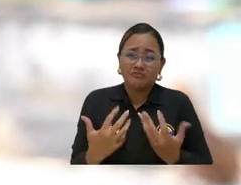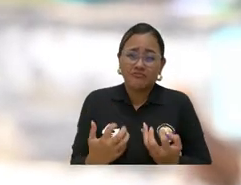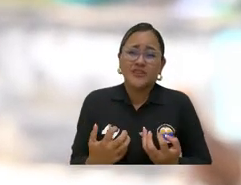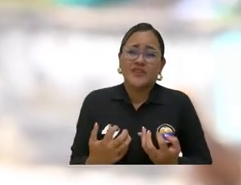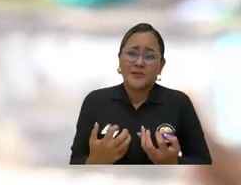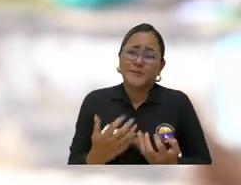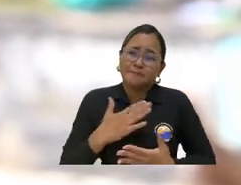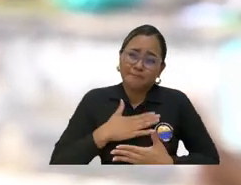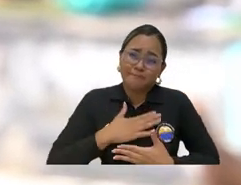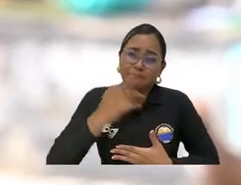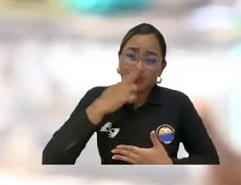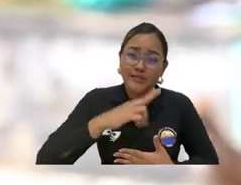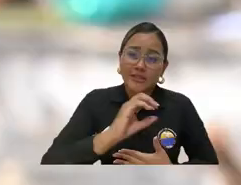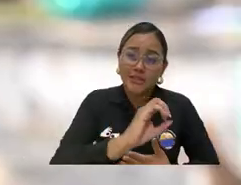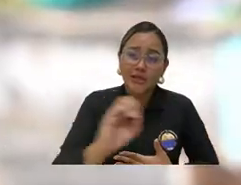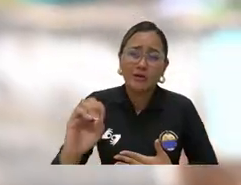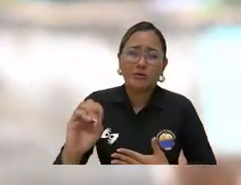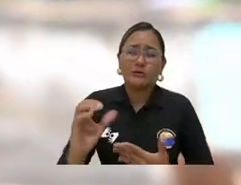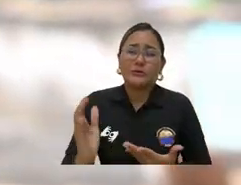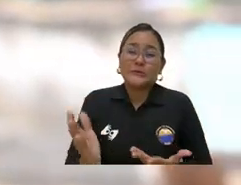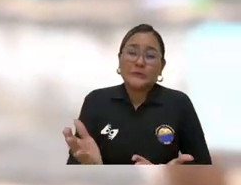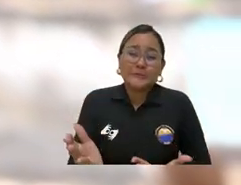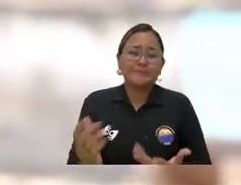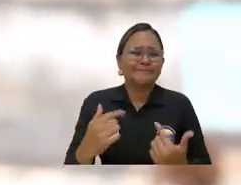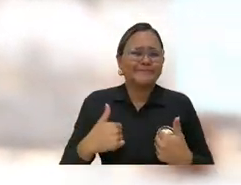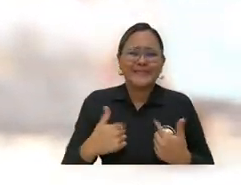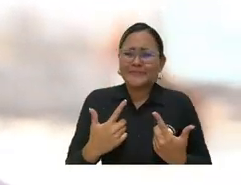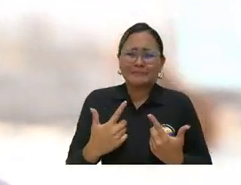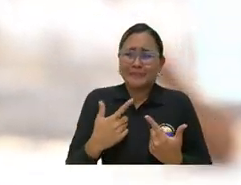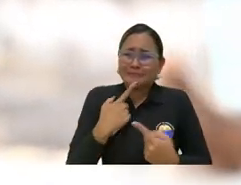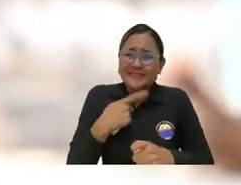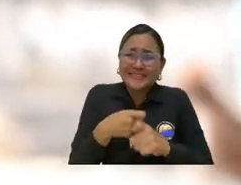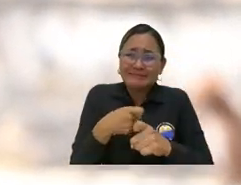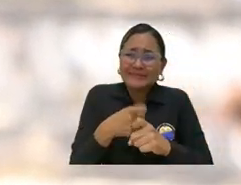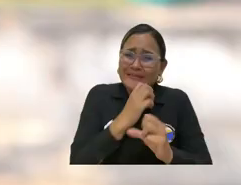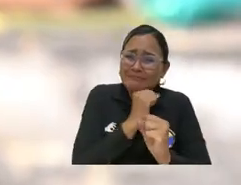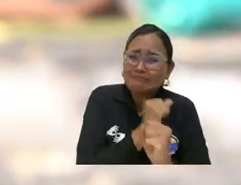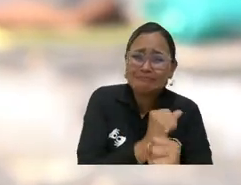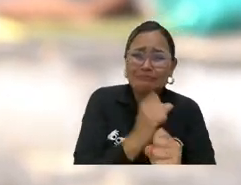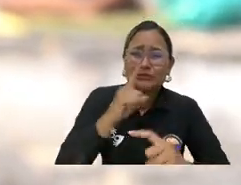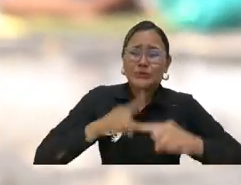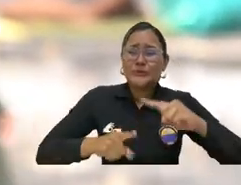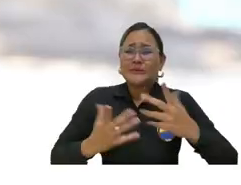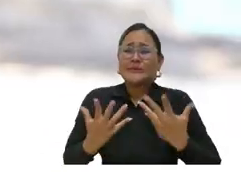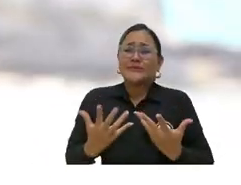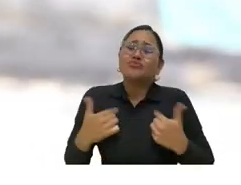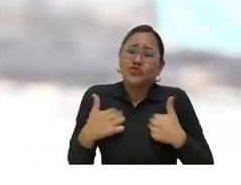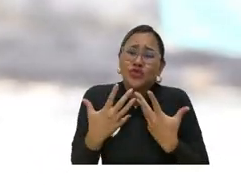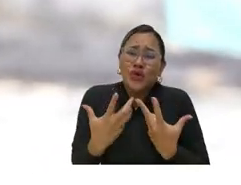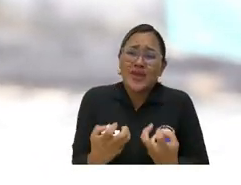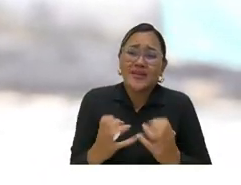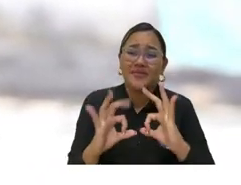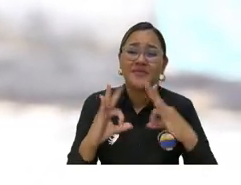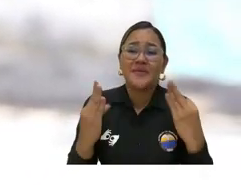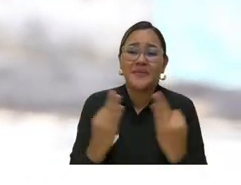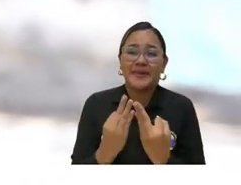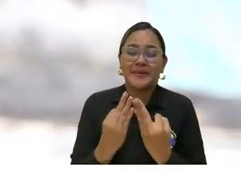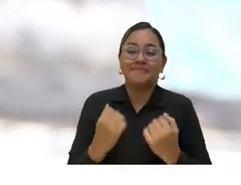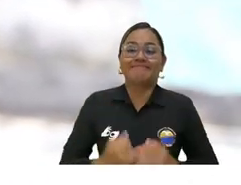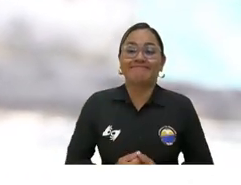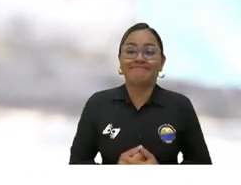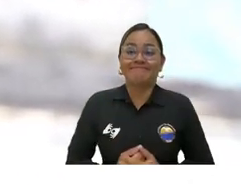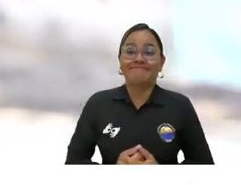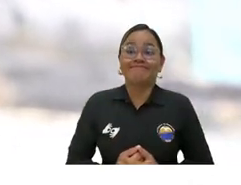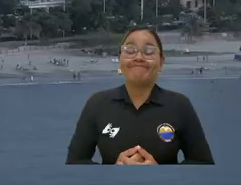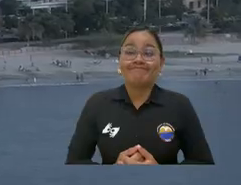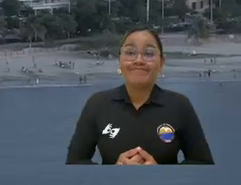quiere decir que irme consigo, pero esto no me deja, me tiene atancado. Yo lo único que quisiera es que viniera